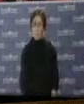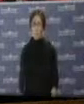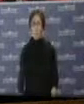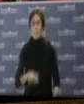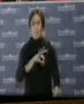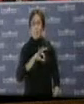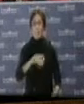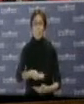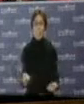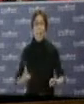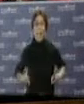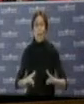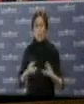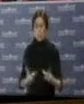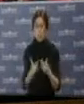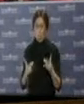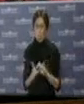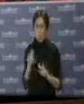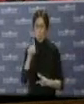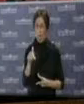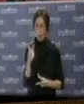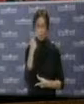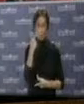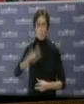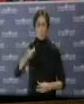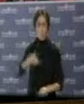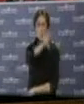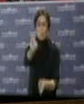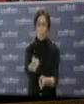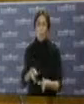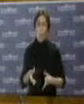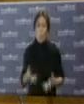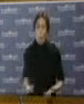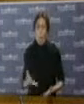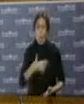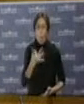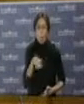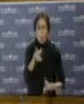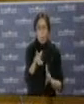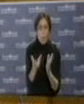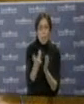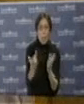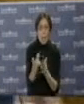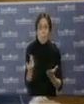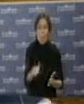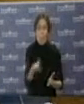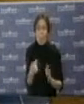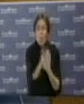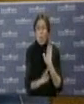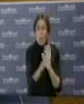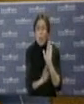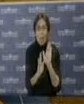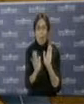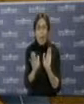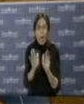Señorías, los recortes sociales. Y aquí hay una pregunta muy importante. ¿Me puede indicar en qué parte del programa electoral del señor